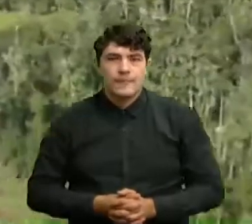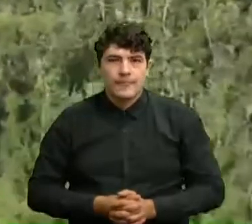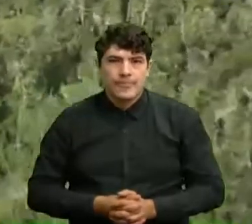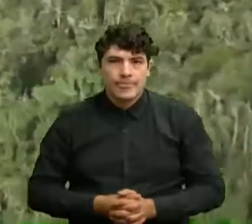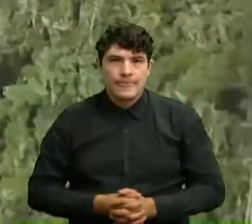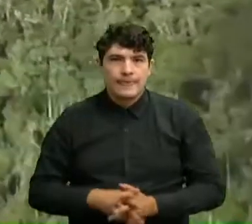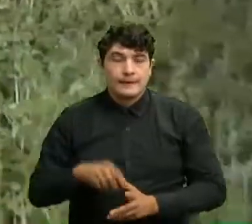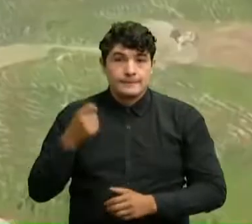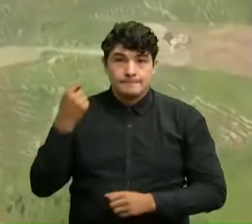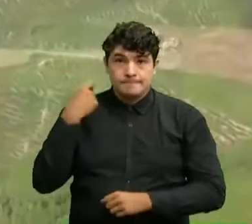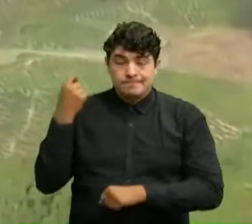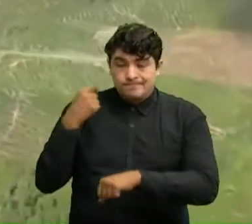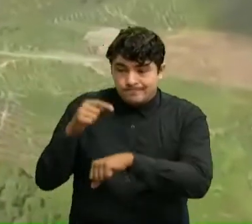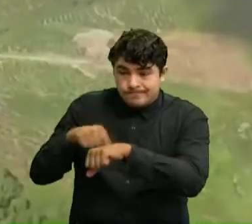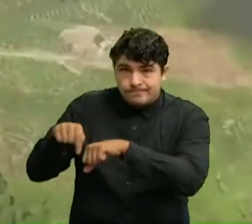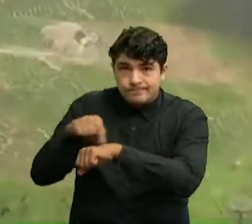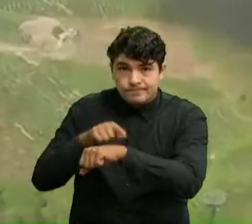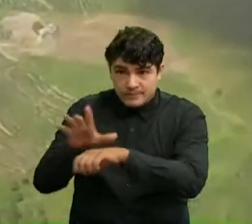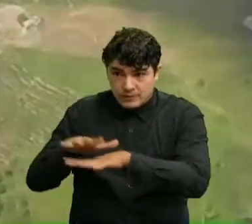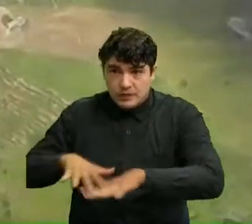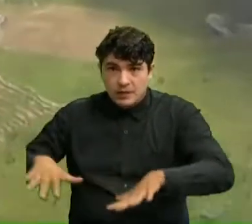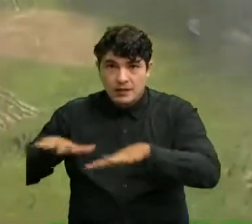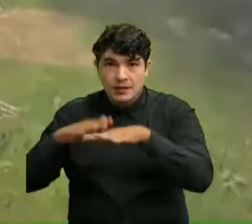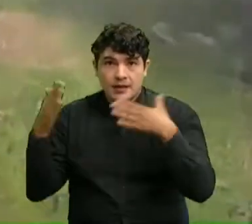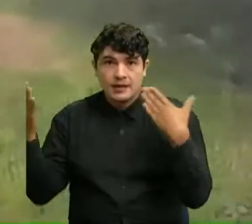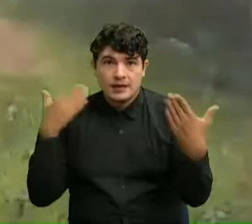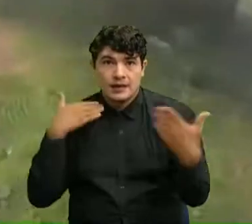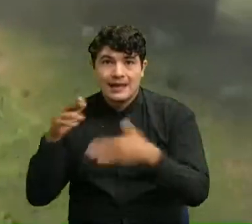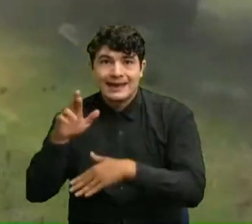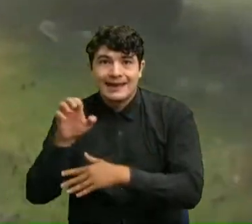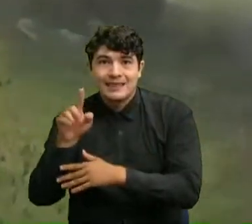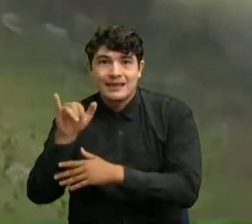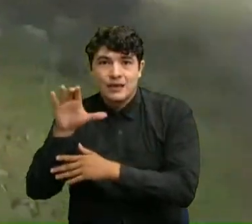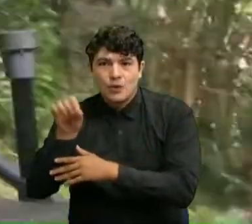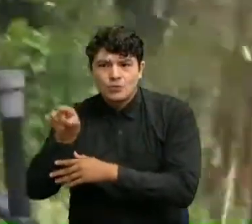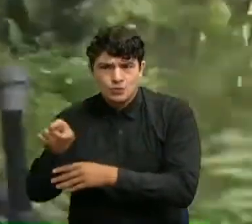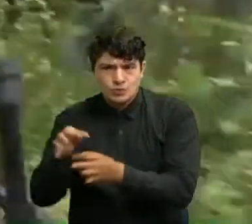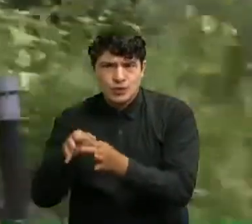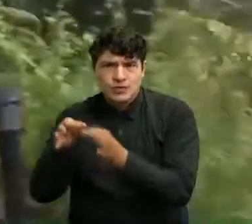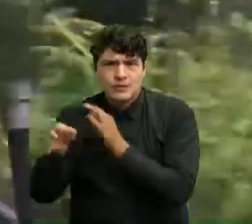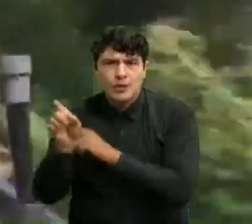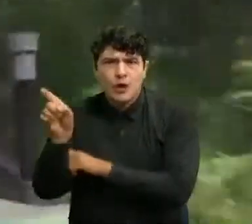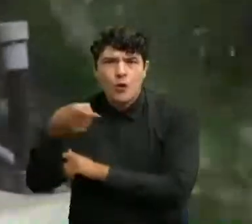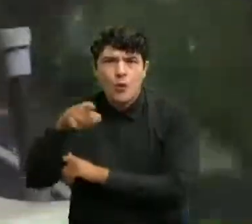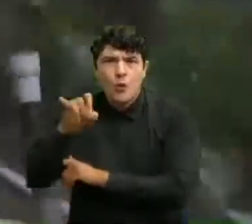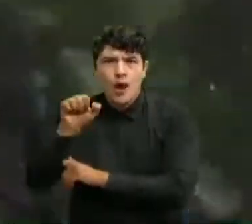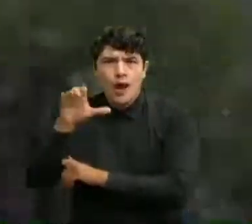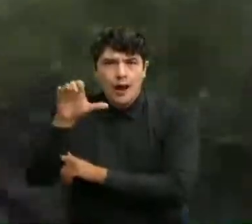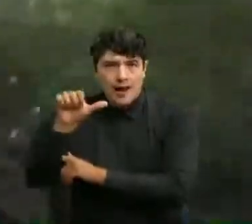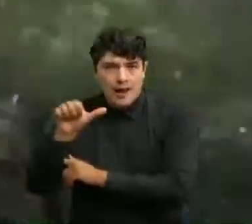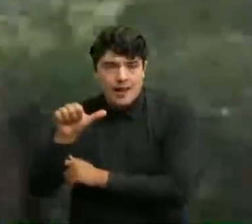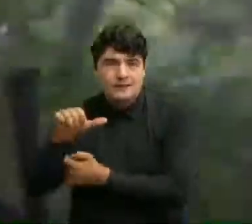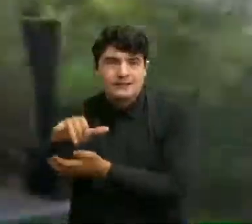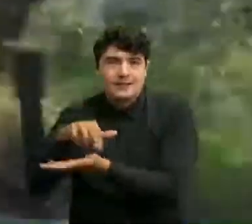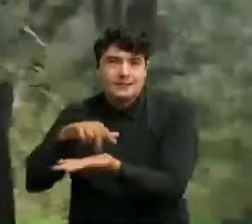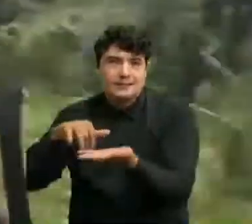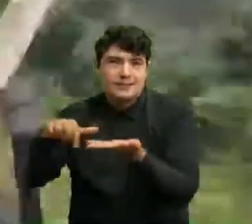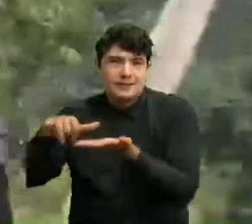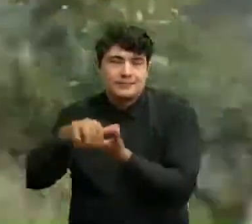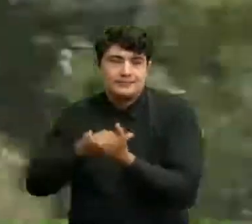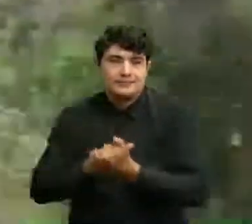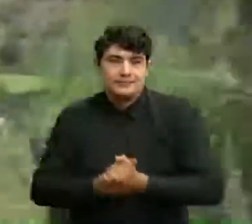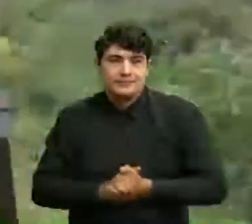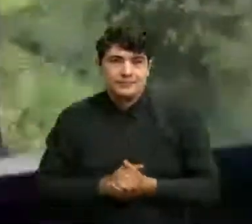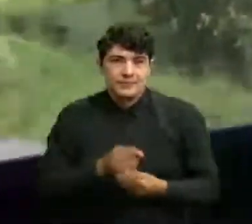En las últimas horas se presentó un hurto en la vereda del Retiro del municipio de Huaca, en Santander. Al parecer, tres personas llegaron a una vivienda y con armas de fuego intimidaron a